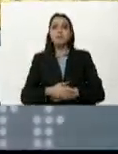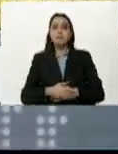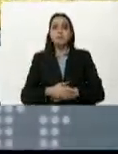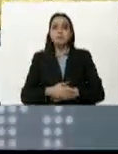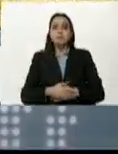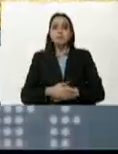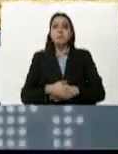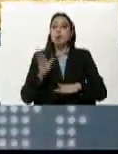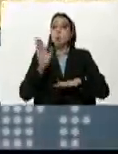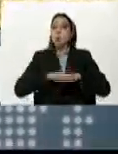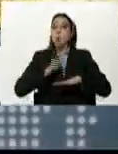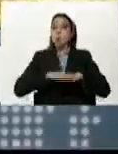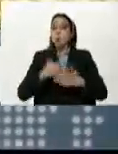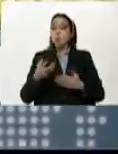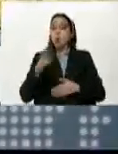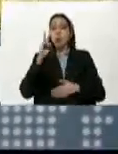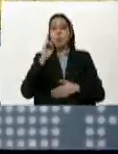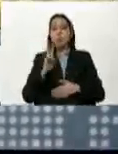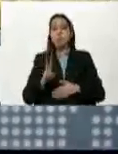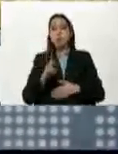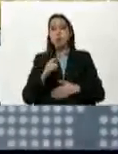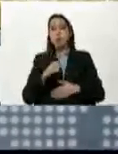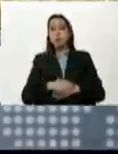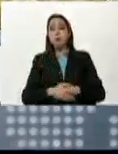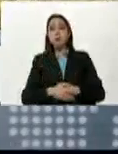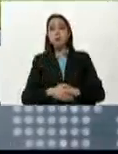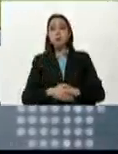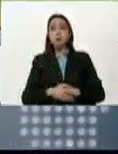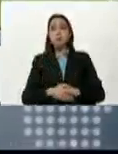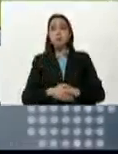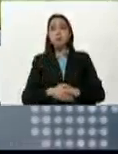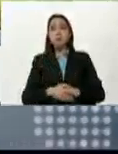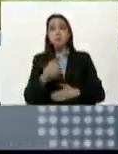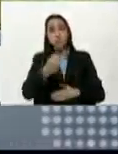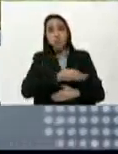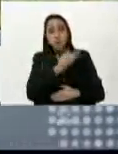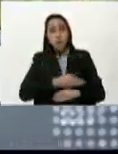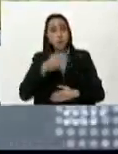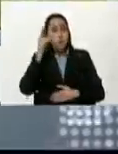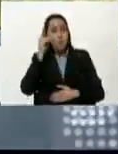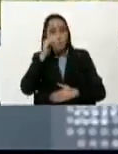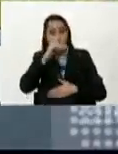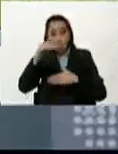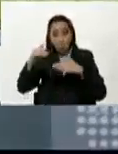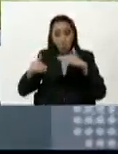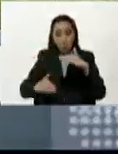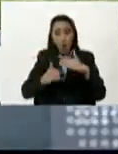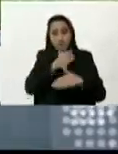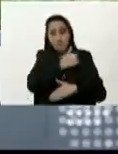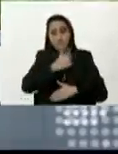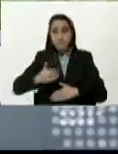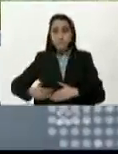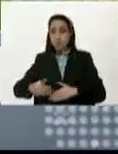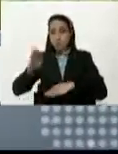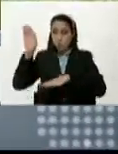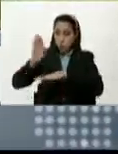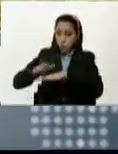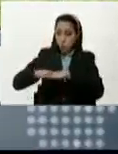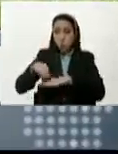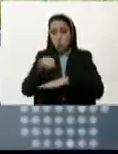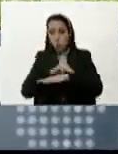por eso lo que acaba de decir señora vicepresidenta señor ministro